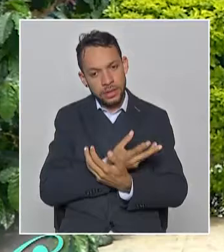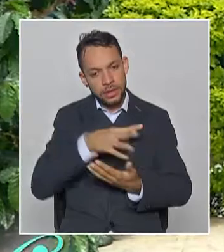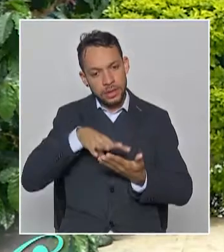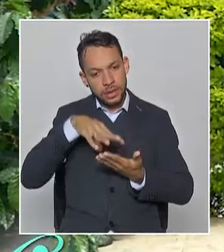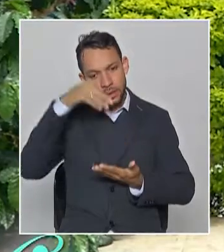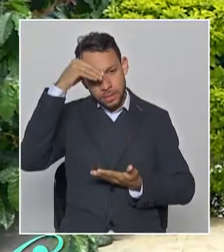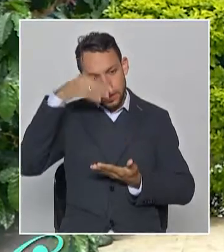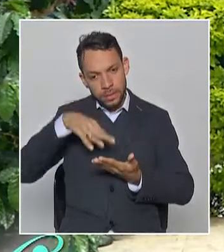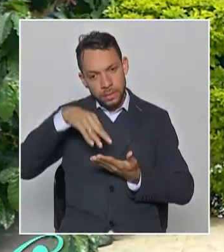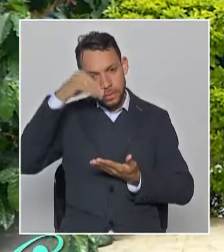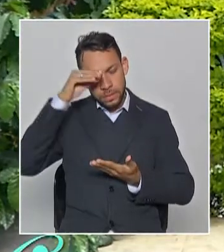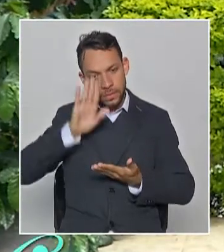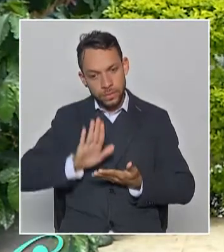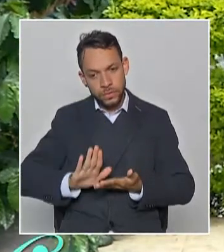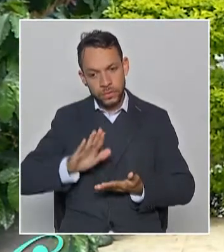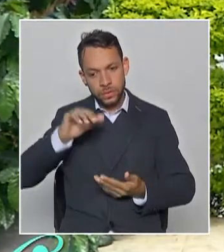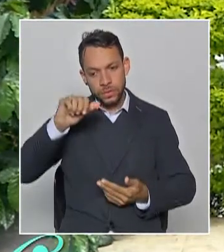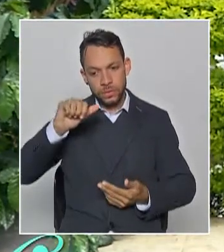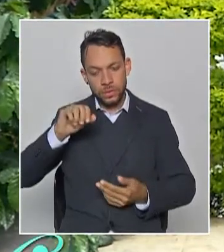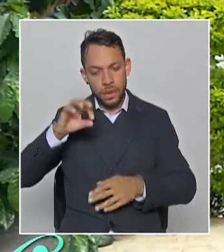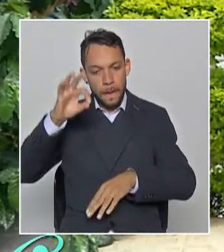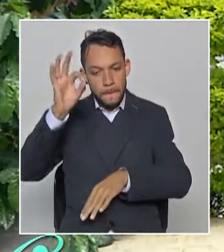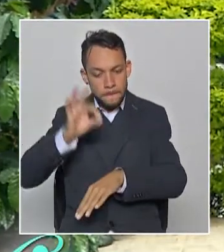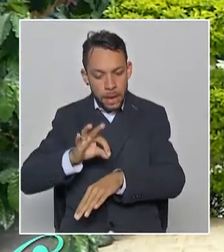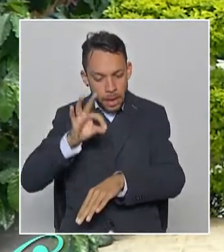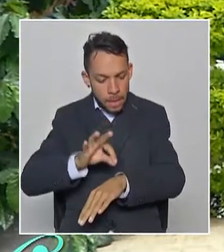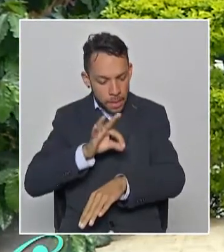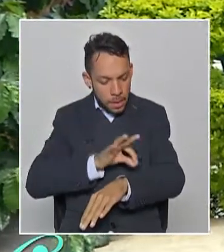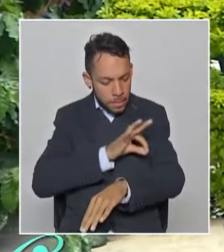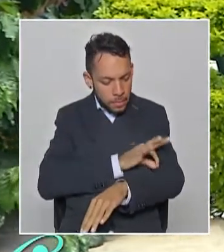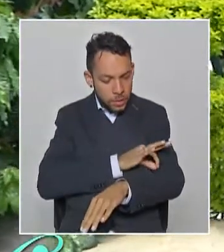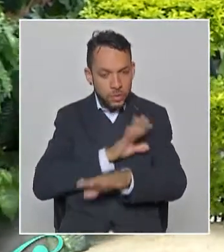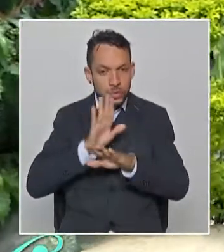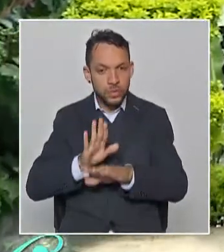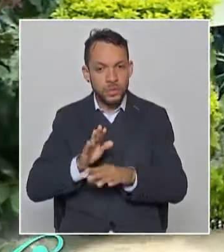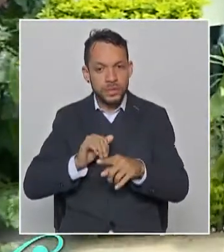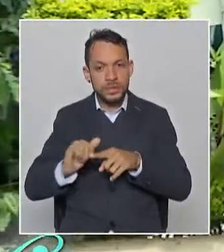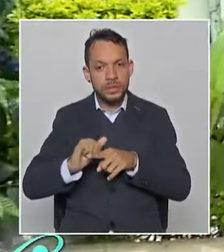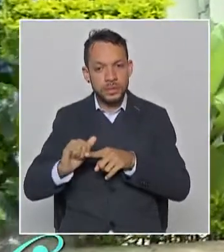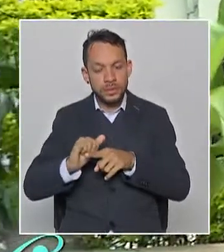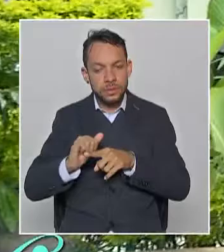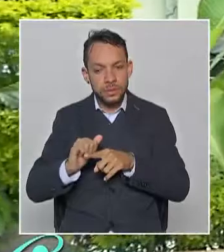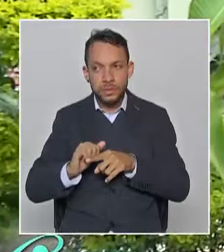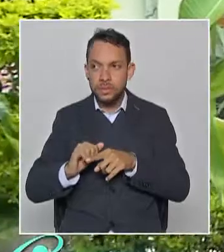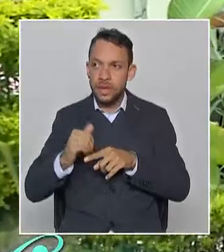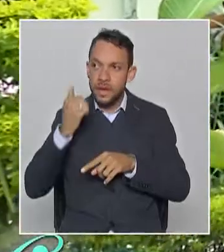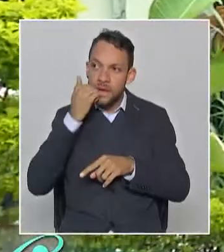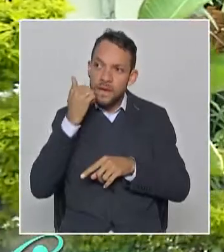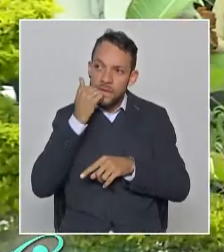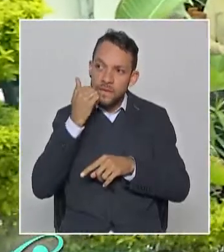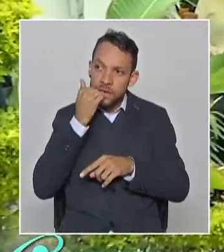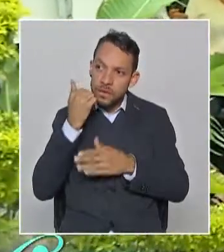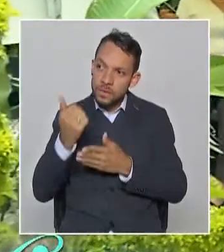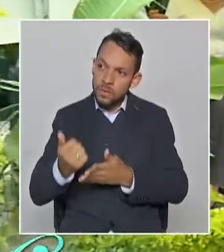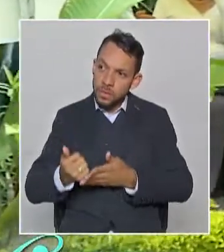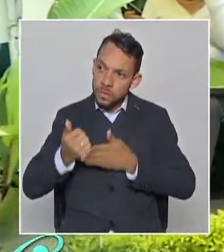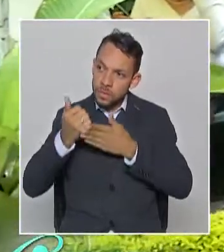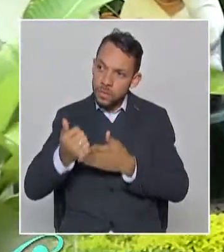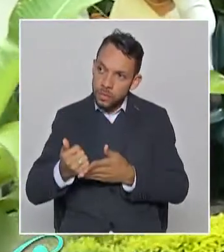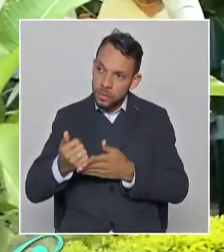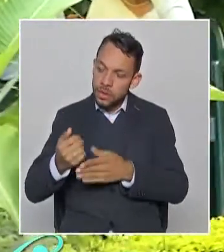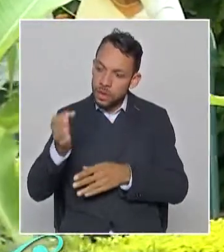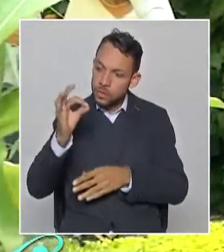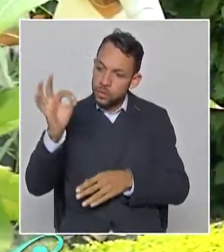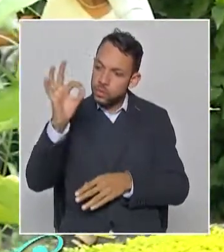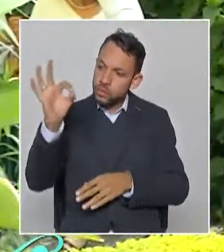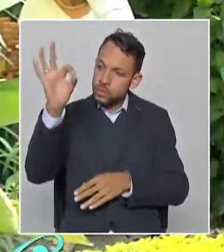y tiene que ver con la apiterapia. Esto significa tratamiento de la enfermedad con la toxina de